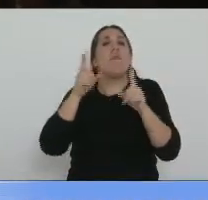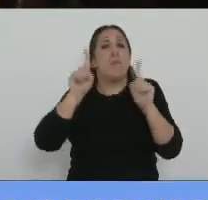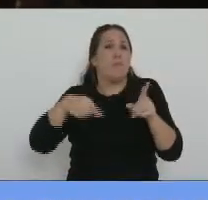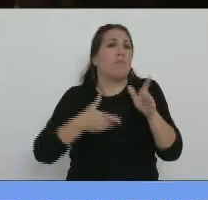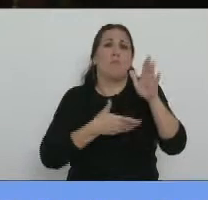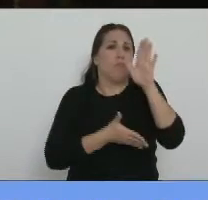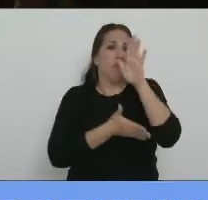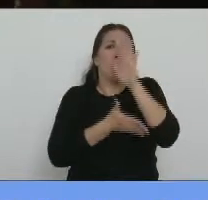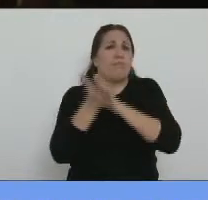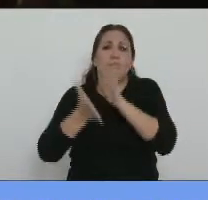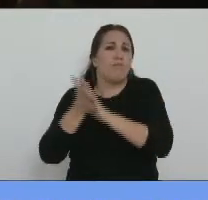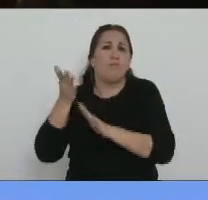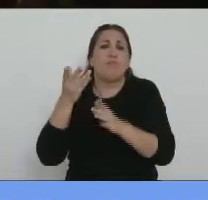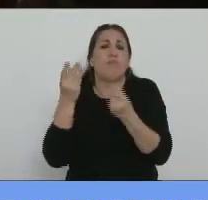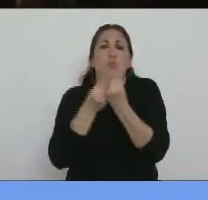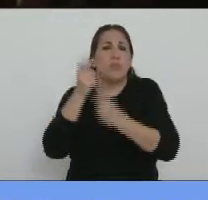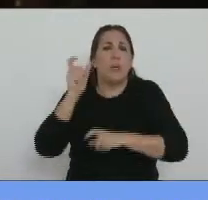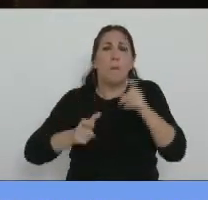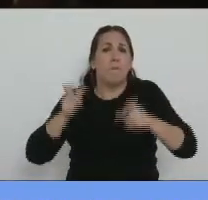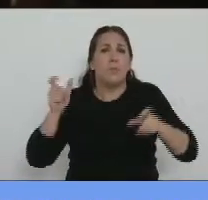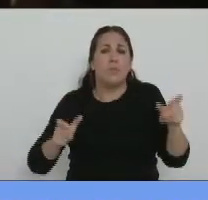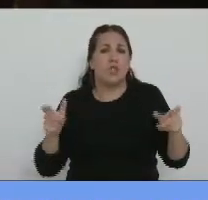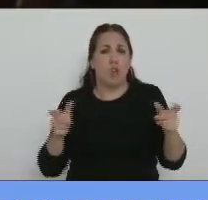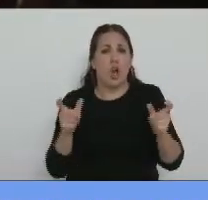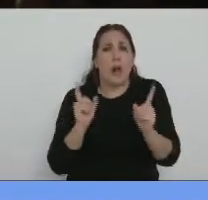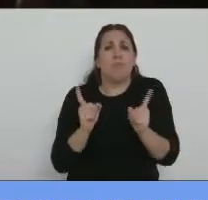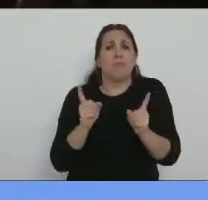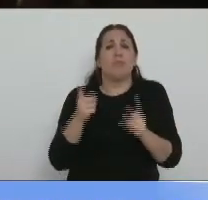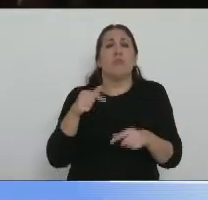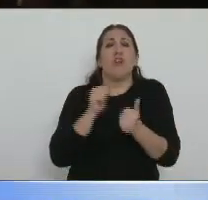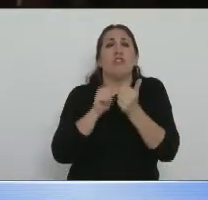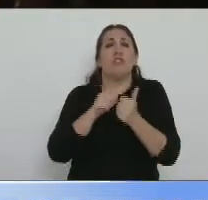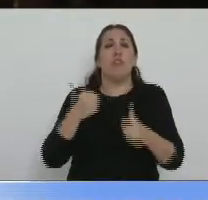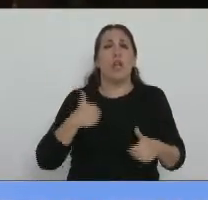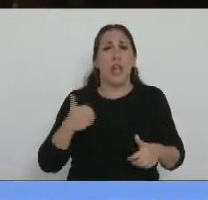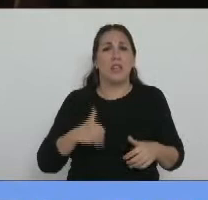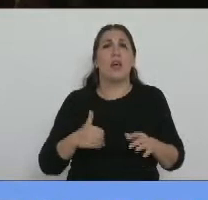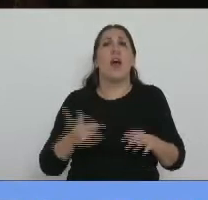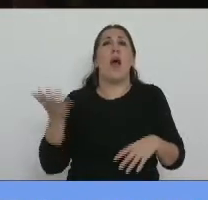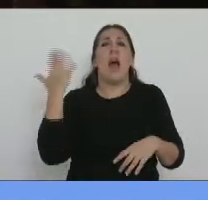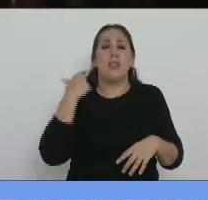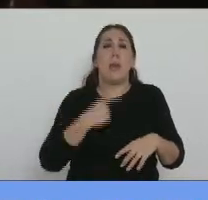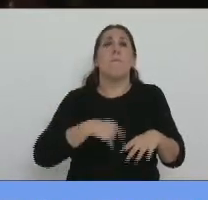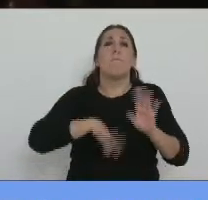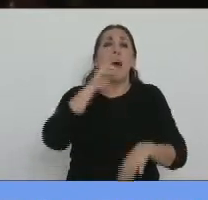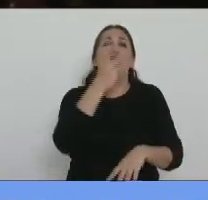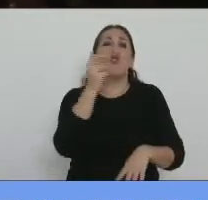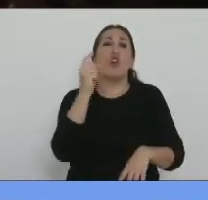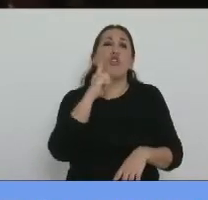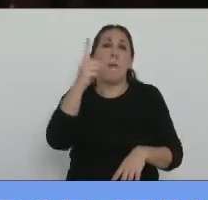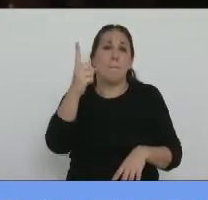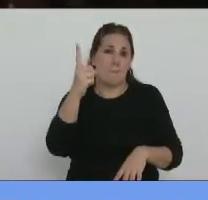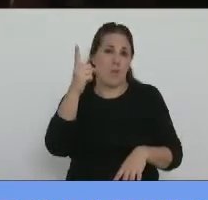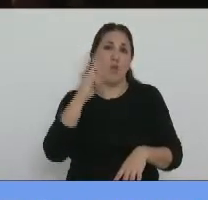grande de trabajadores que tiene recuerdo la historia argentina que vinieron más de 200 mil tucumanos a habitar el